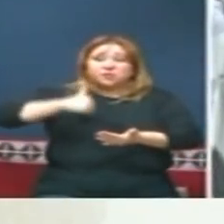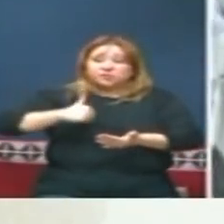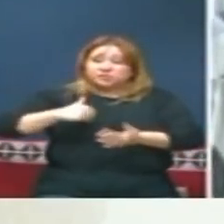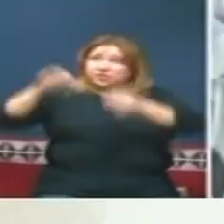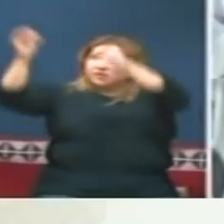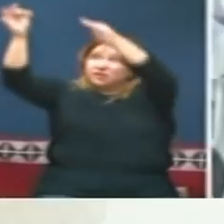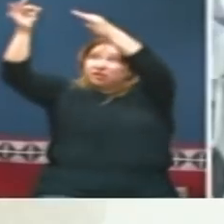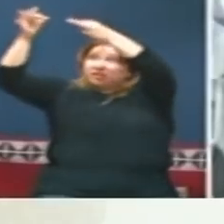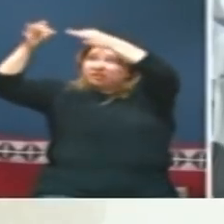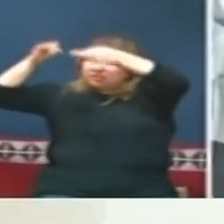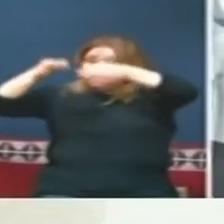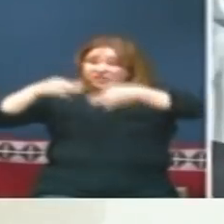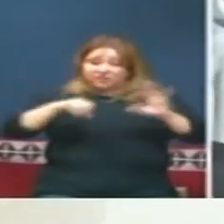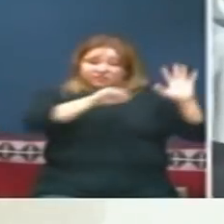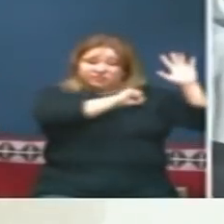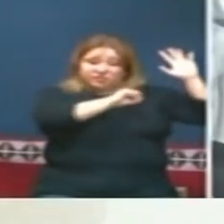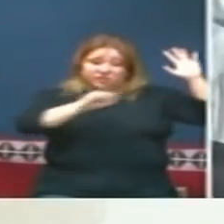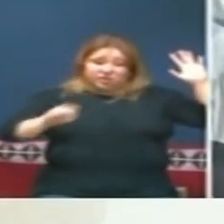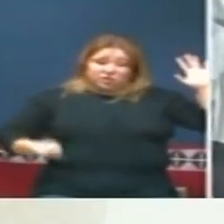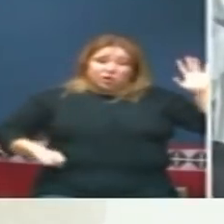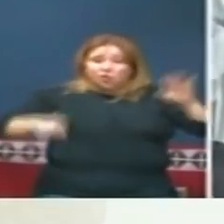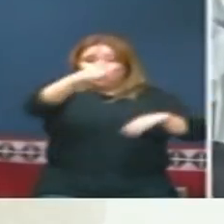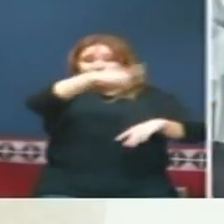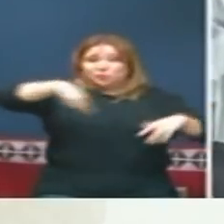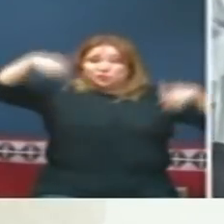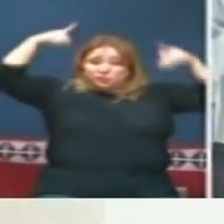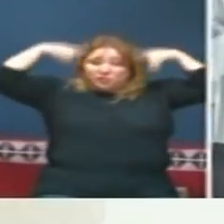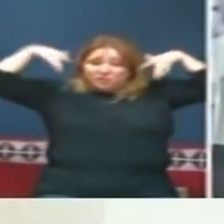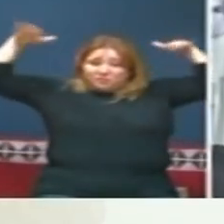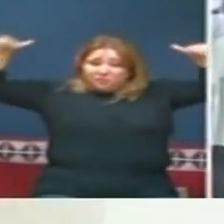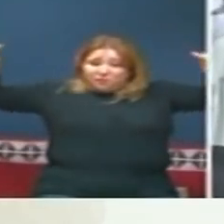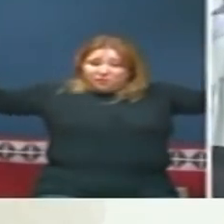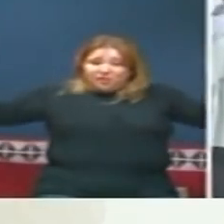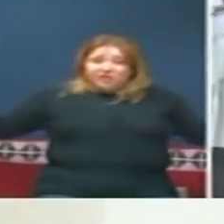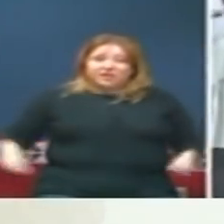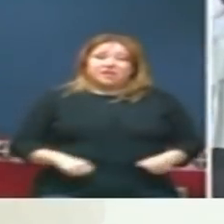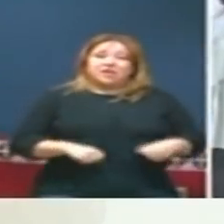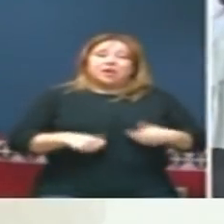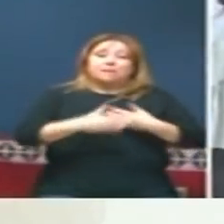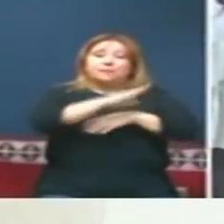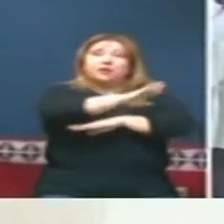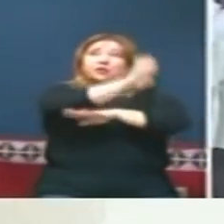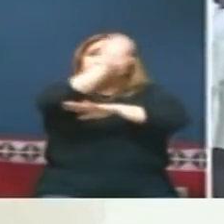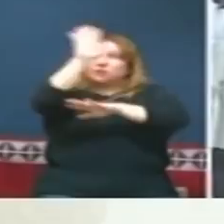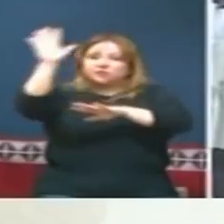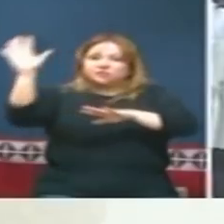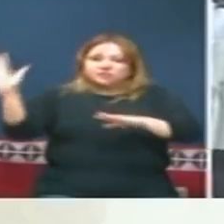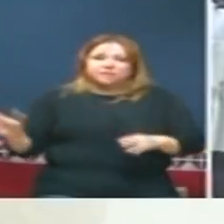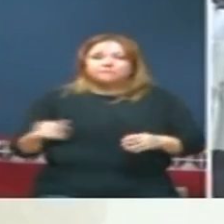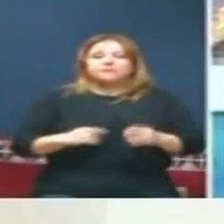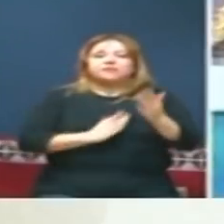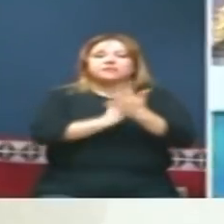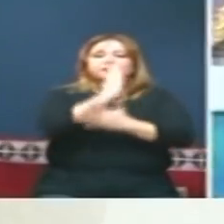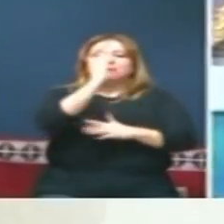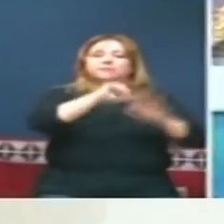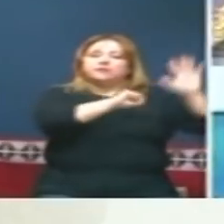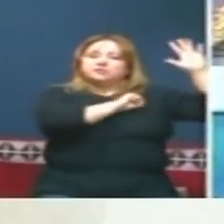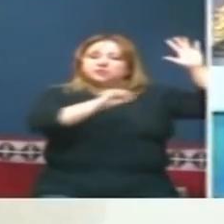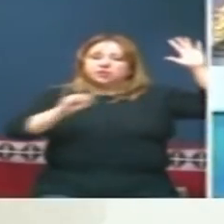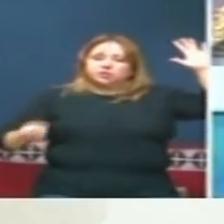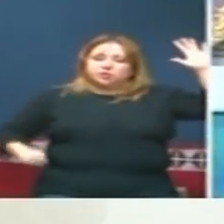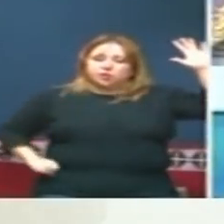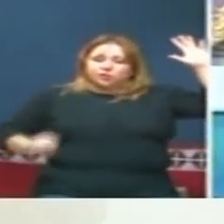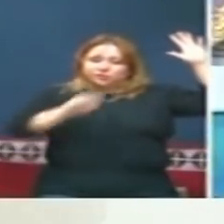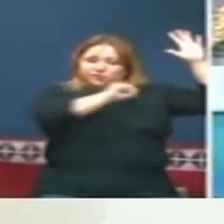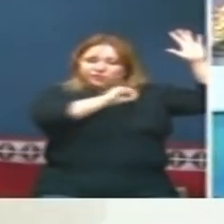Salvador Jesucristo. Tuyo es el reino, tuyo es el poder y la gloria por siempre, Señor. Señor